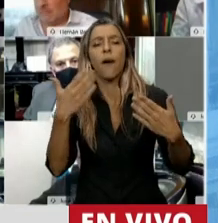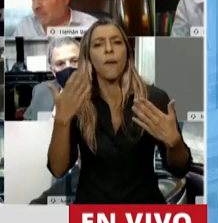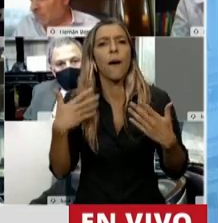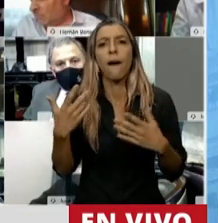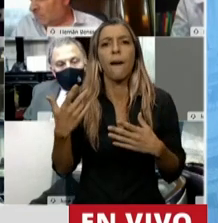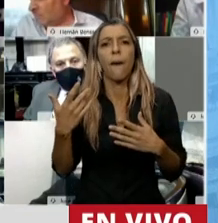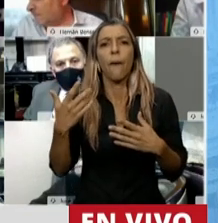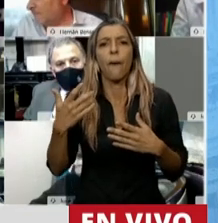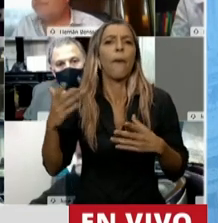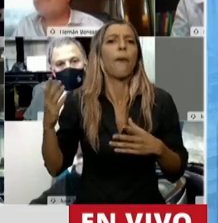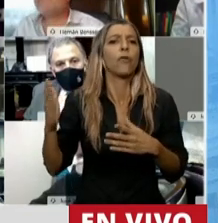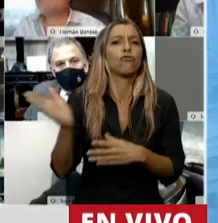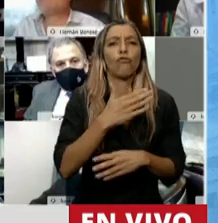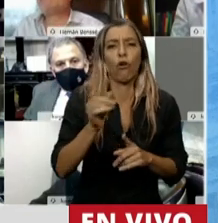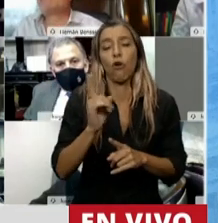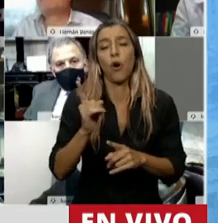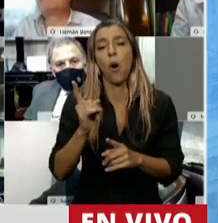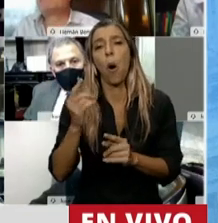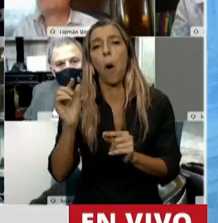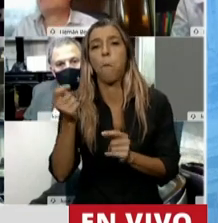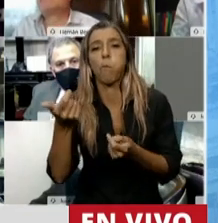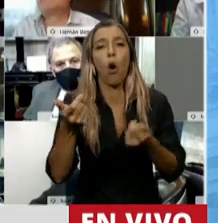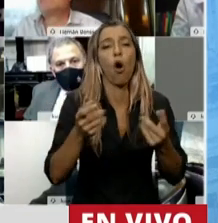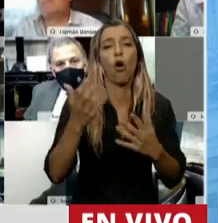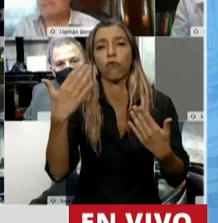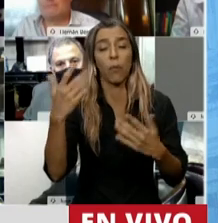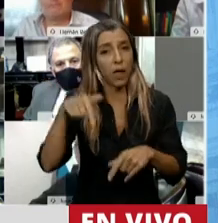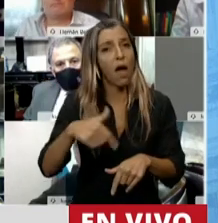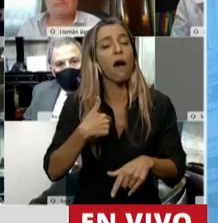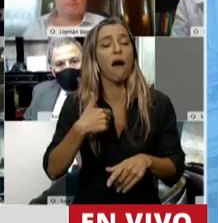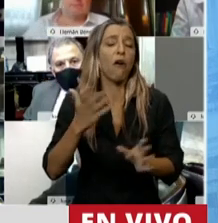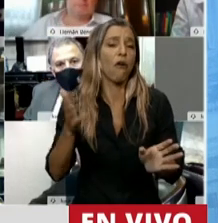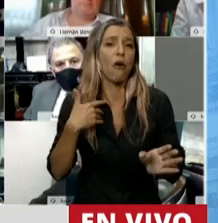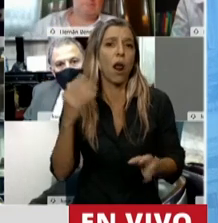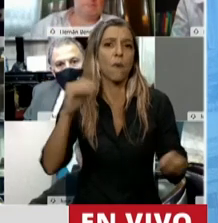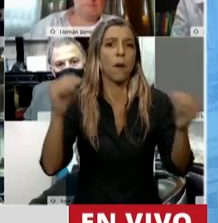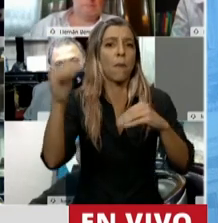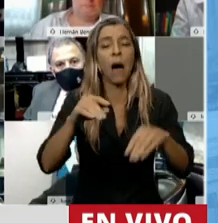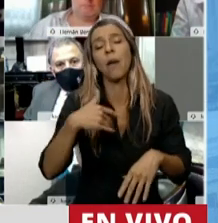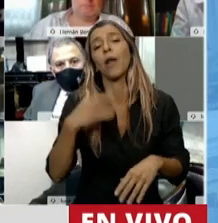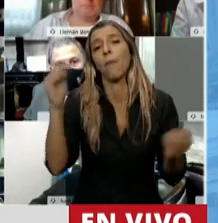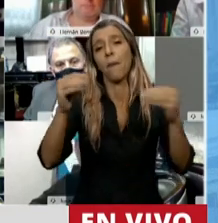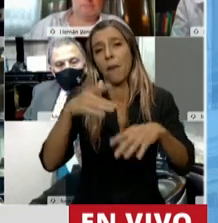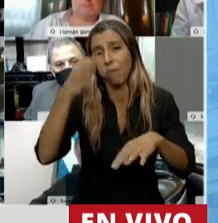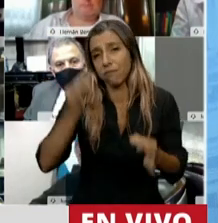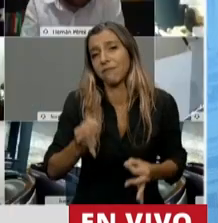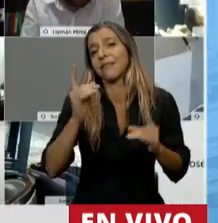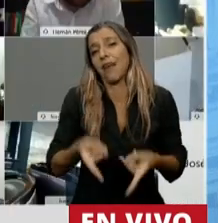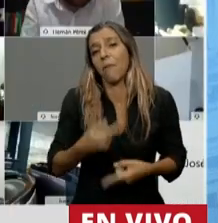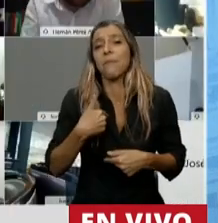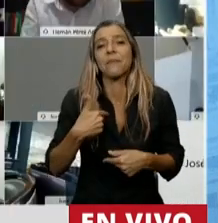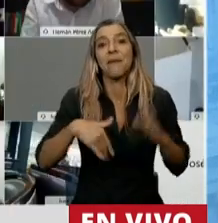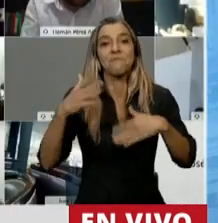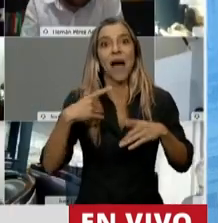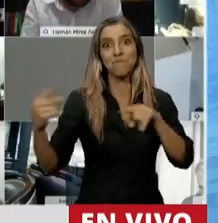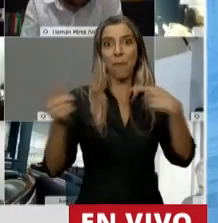bancadas involucradas, inclusive hasta algunos tratan de meter adentro de la grieta y entonces hay más pelea y se vuelve un poquito más